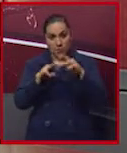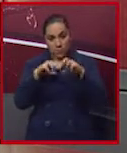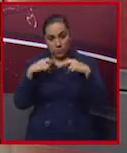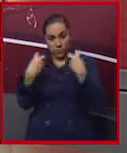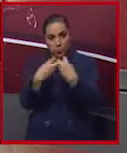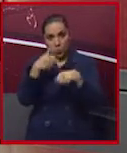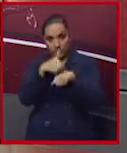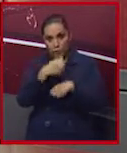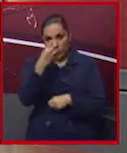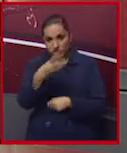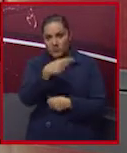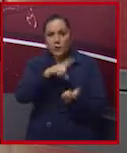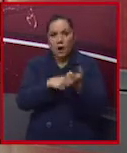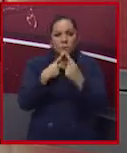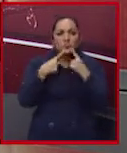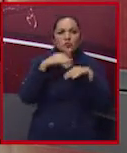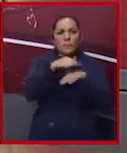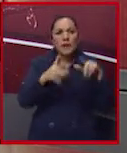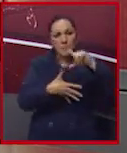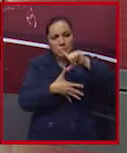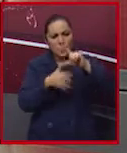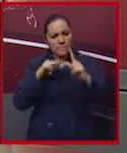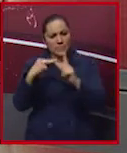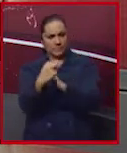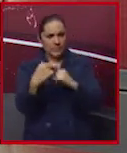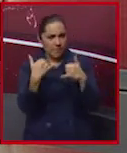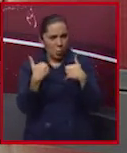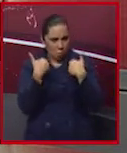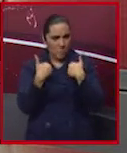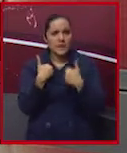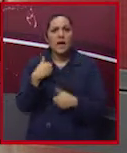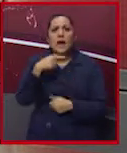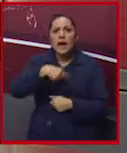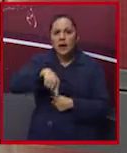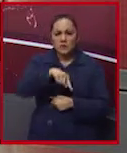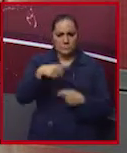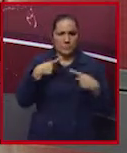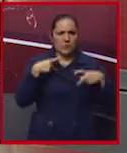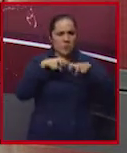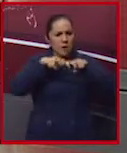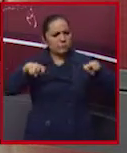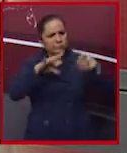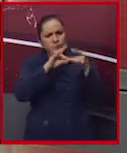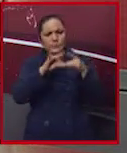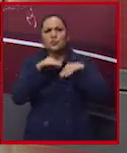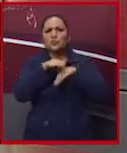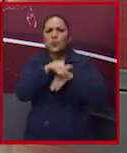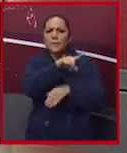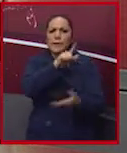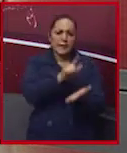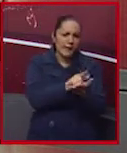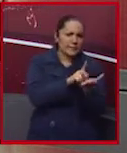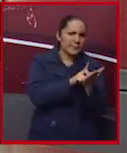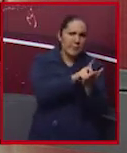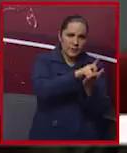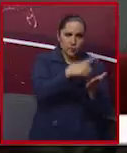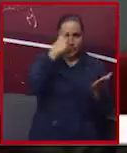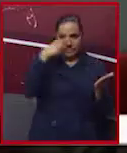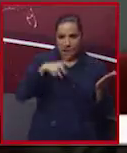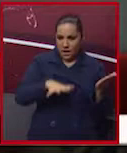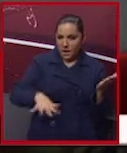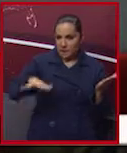Joven Interdisciplinaria, los ponentes se refirieron a la vinculación que tiene el Estado de Derecho y el desarrollo